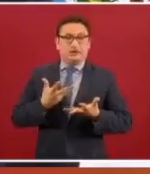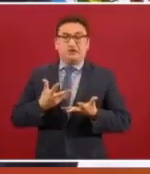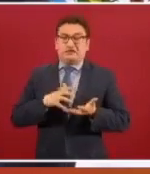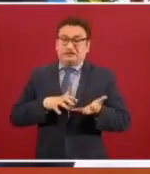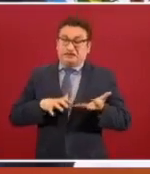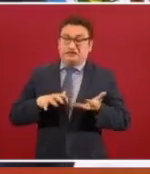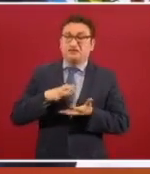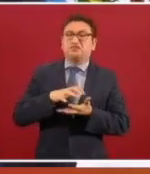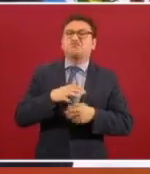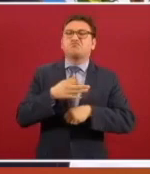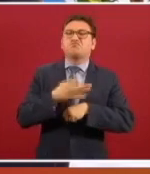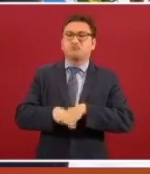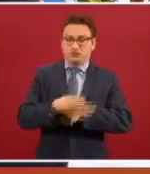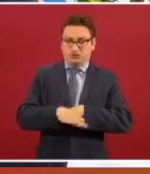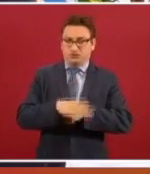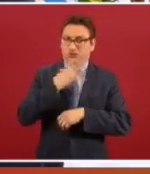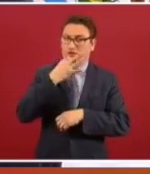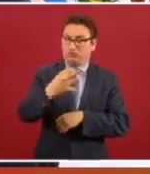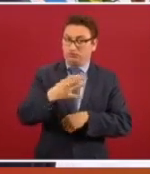a cada quien le toca